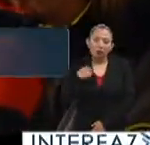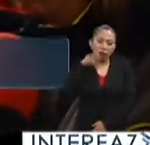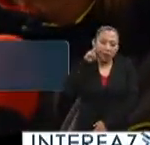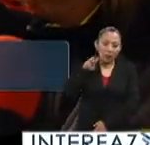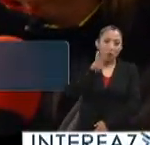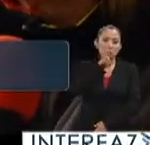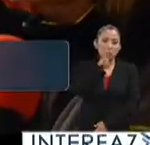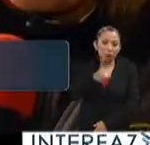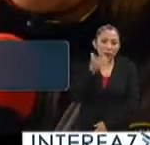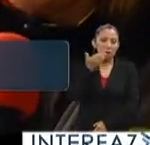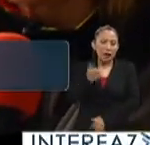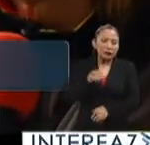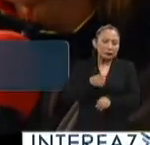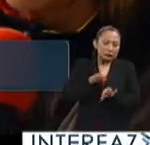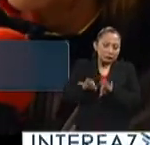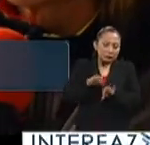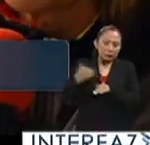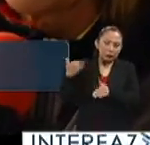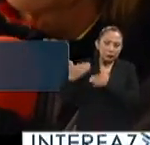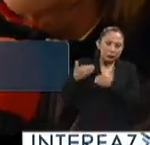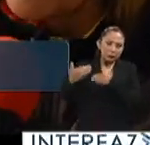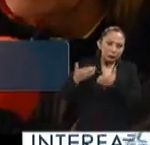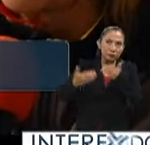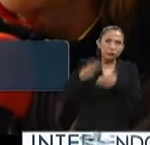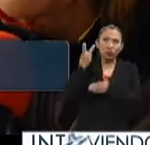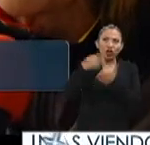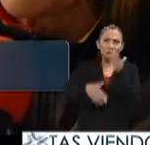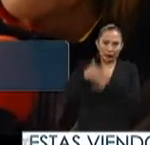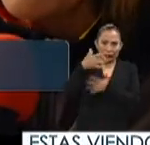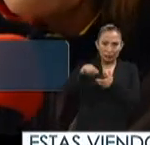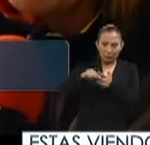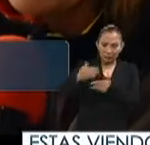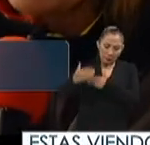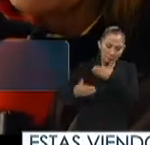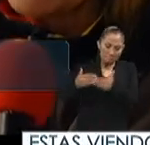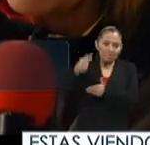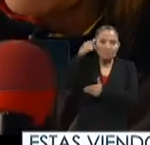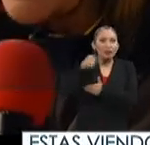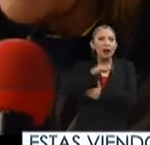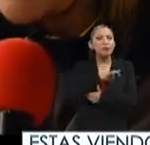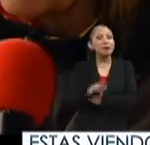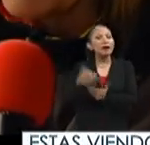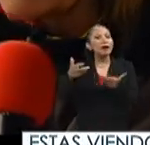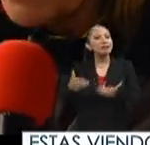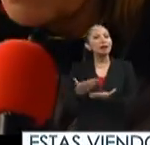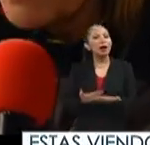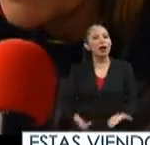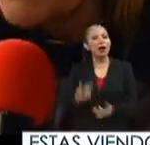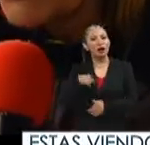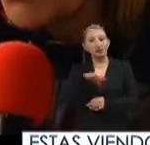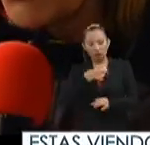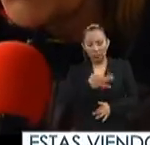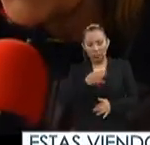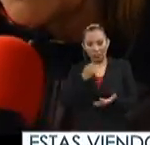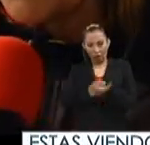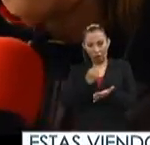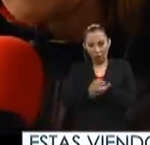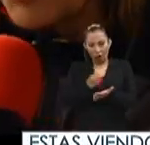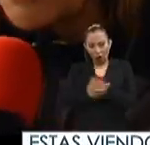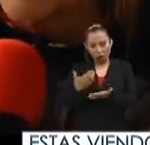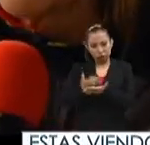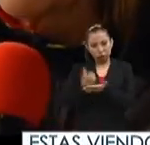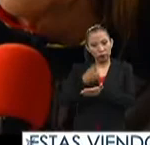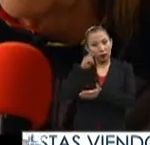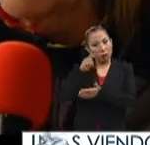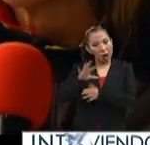un resultado que venimos trabajando desde el 2015 para poder lograr ahora nuestras medallas de oro, donde pues